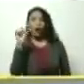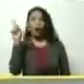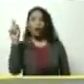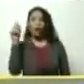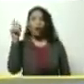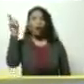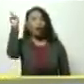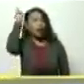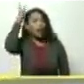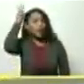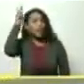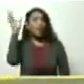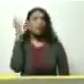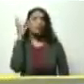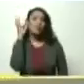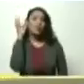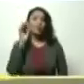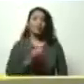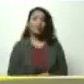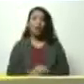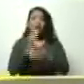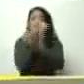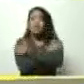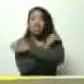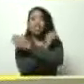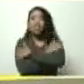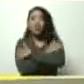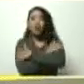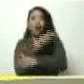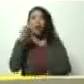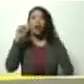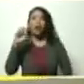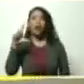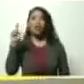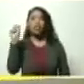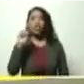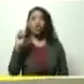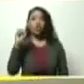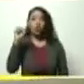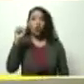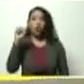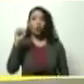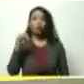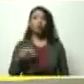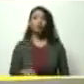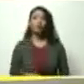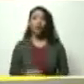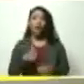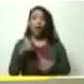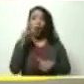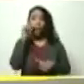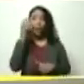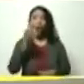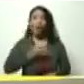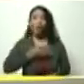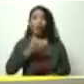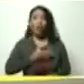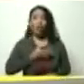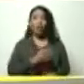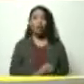Suhey tengo que felicitar a Nelson Moreno Nelson Moreno el alcalde